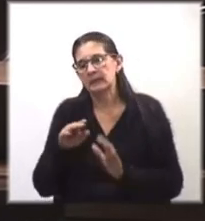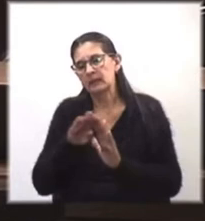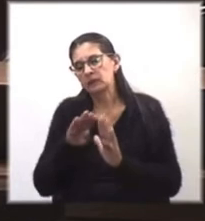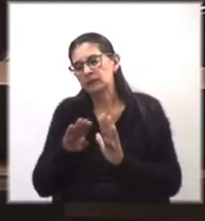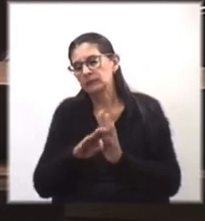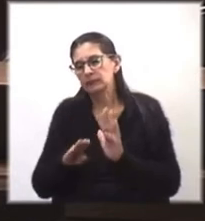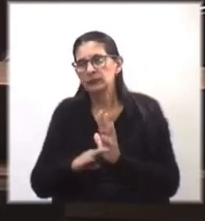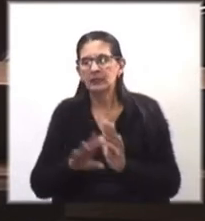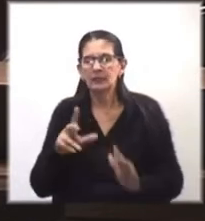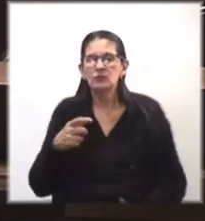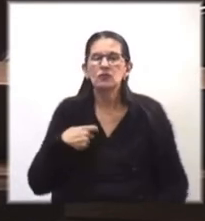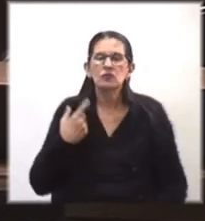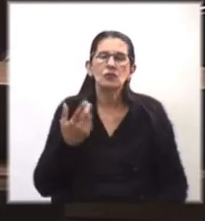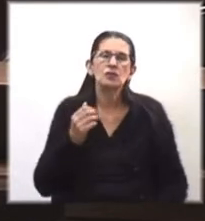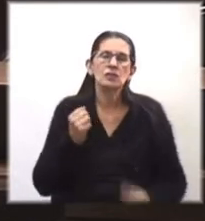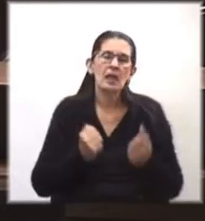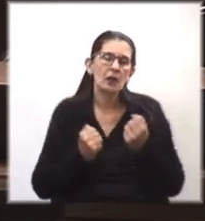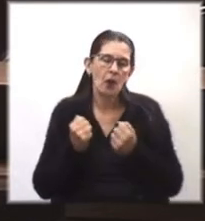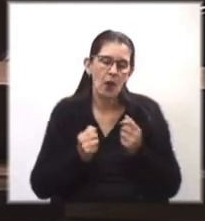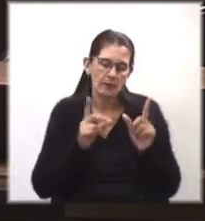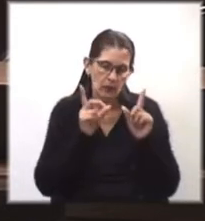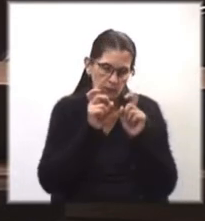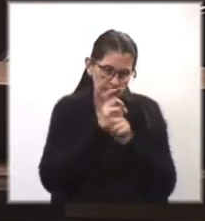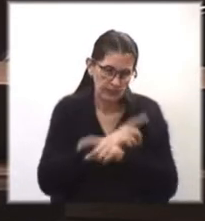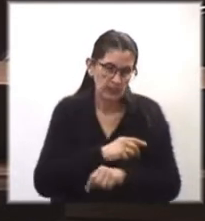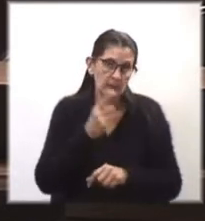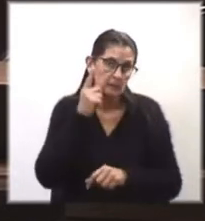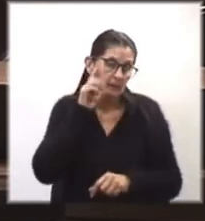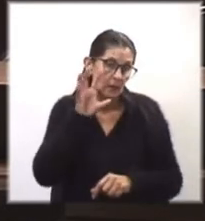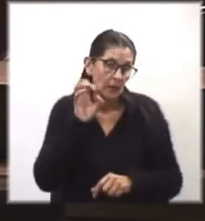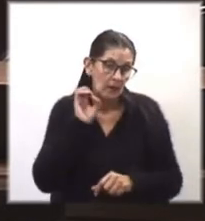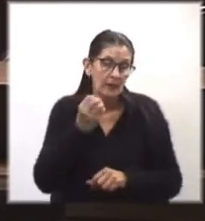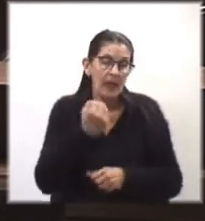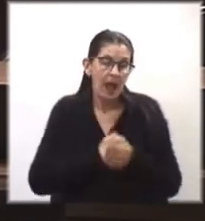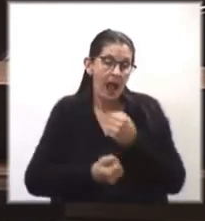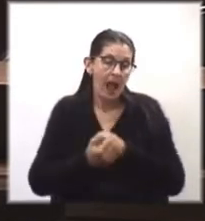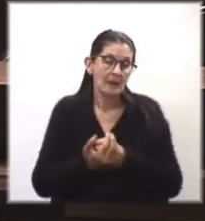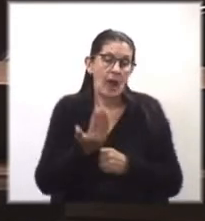contexto socioeconómico complicado. Recordemos que el año anterior